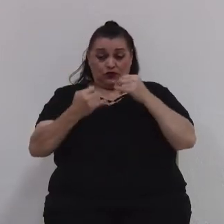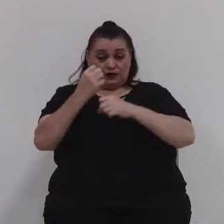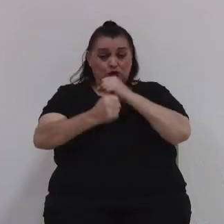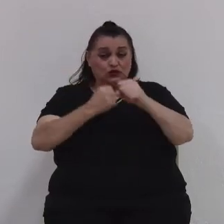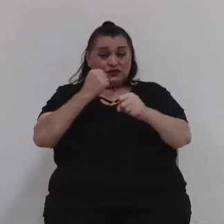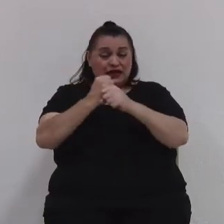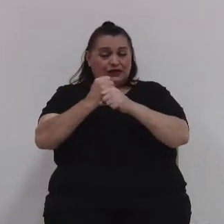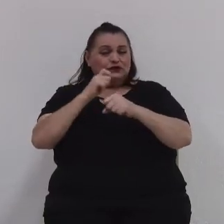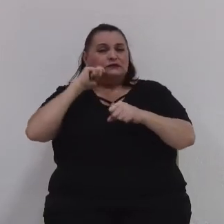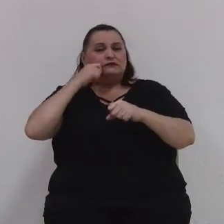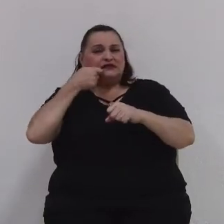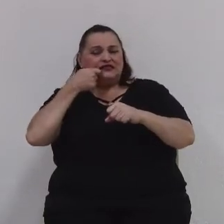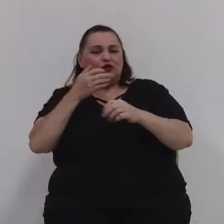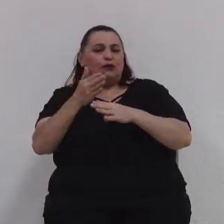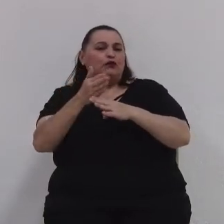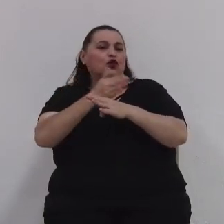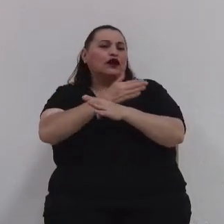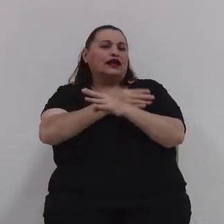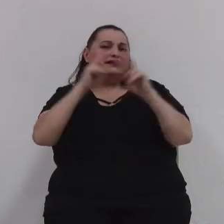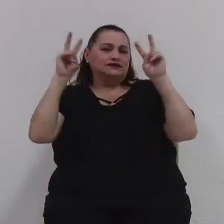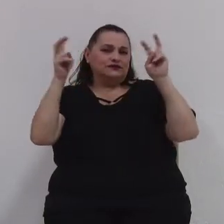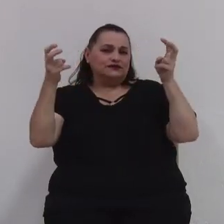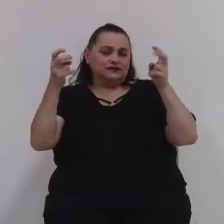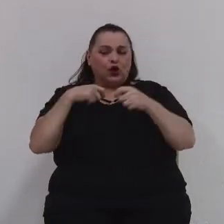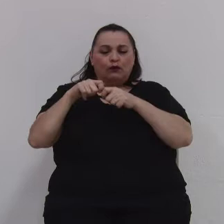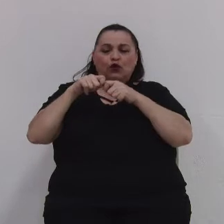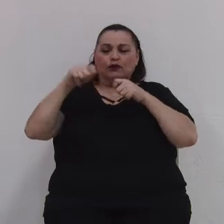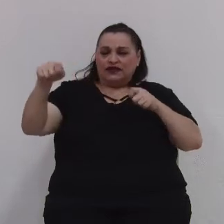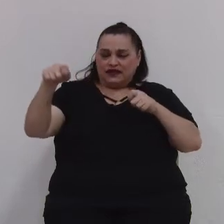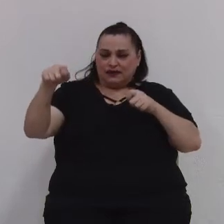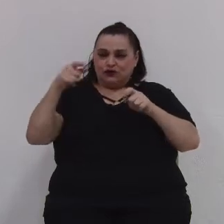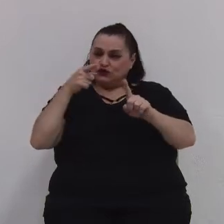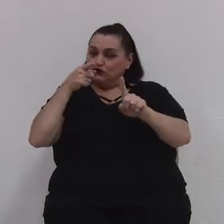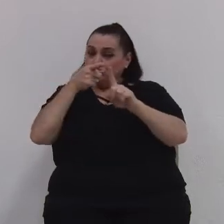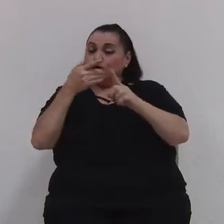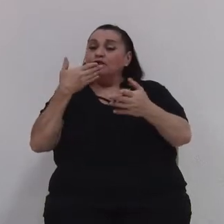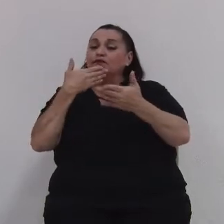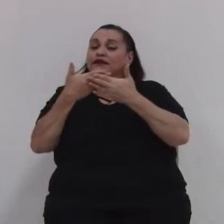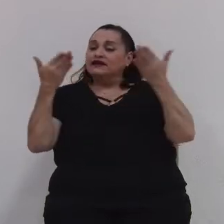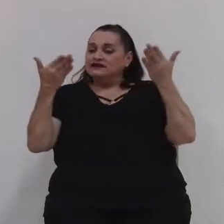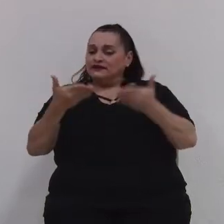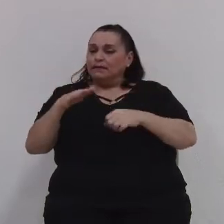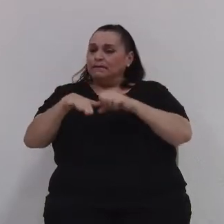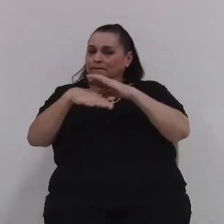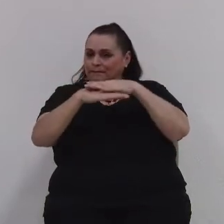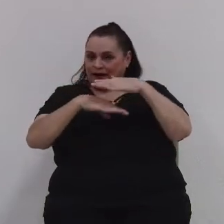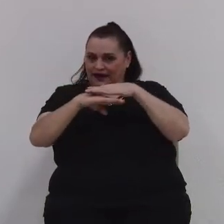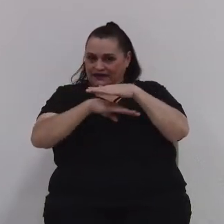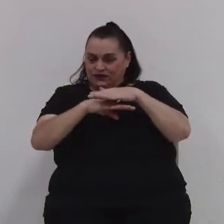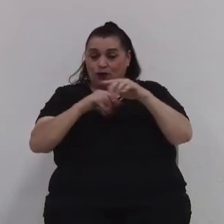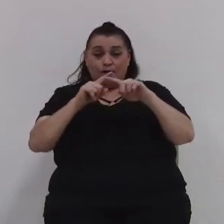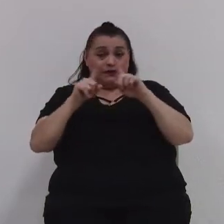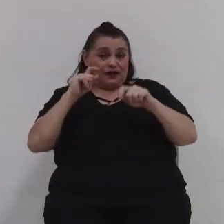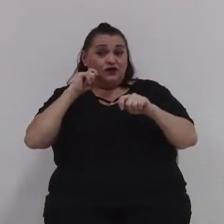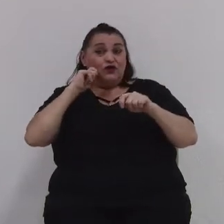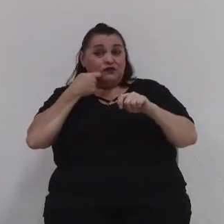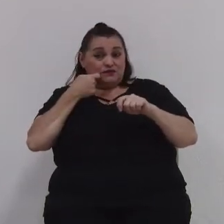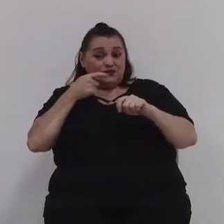la paradoja del progreso tal como lo venimos midiendo en función de un bienestar básico, pero la paradoja